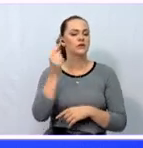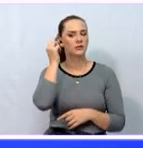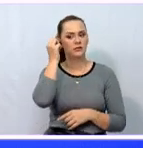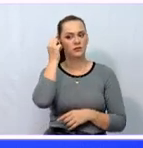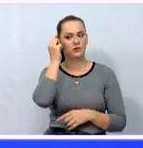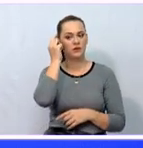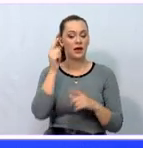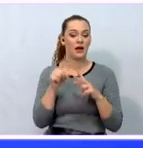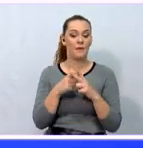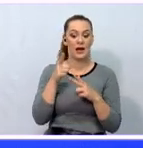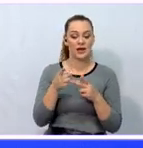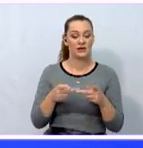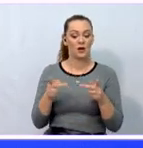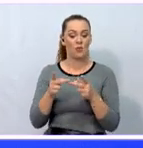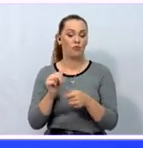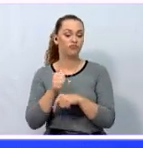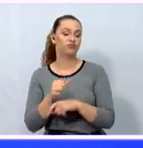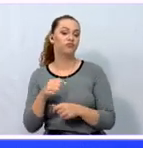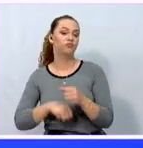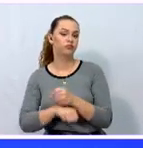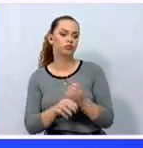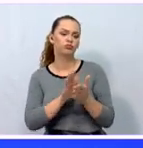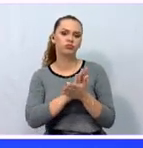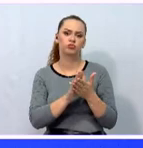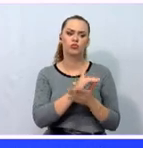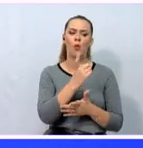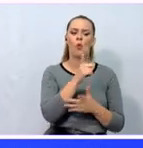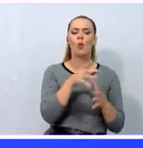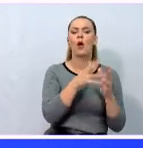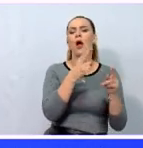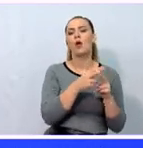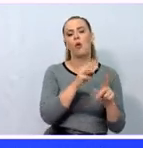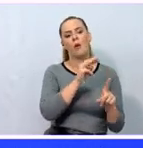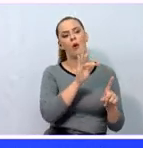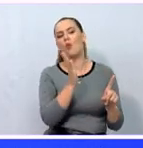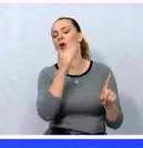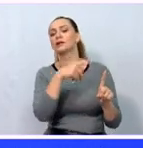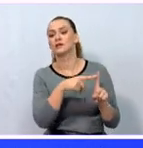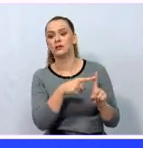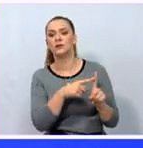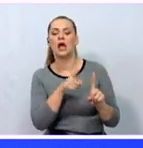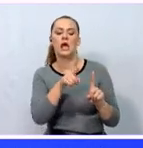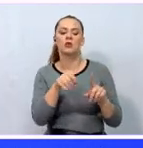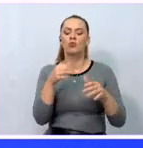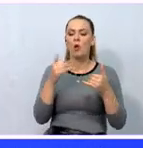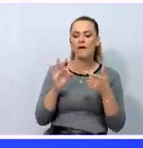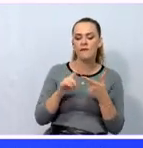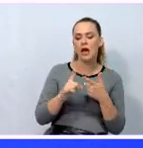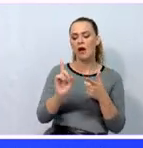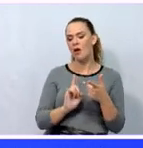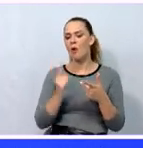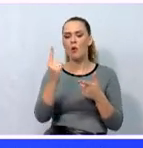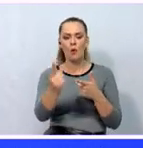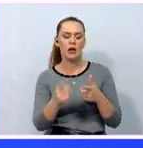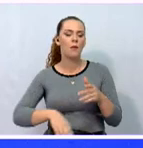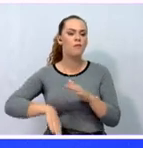a partir de esa postura futbolística subsanó la ausencia de un gran nombre propio como es Mariano Torres que mueve los hilos que juega por abajo por